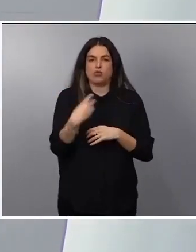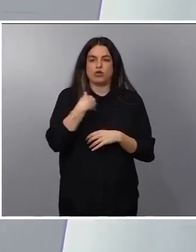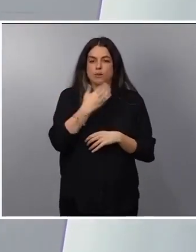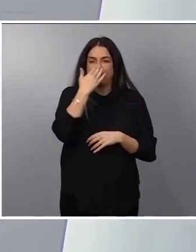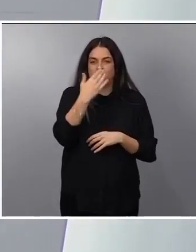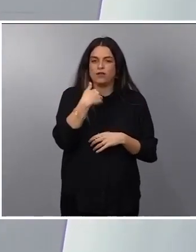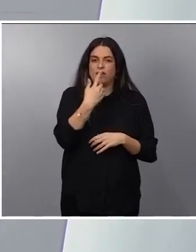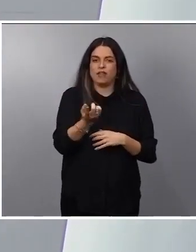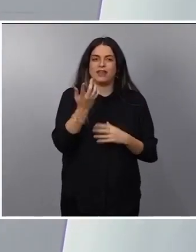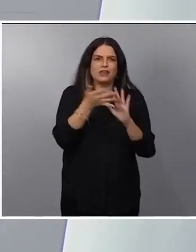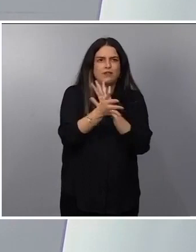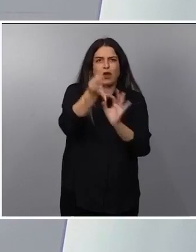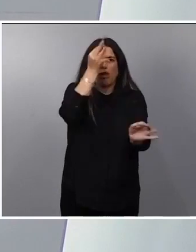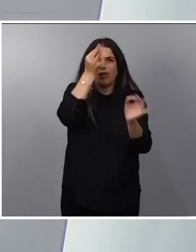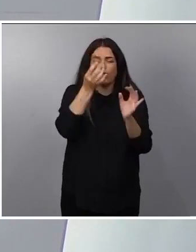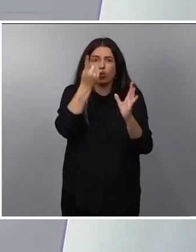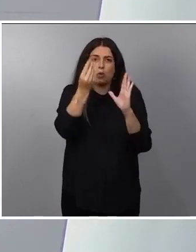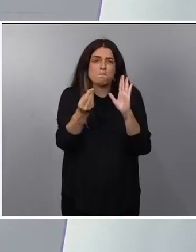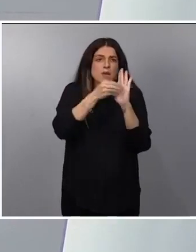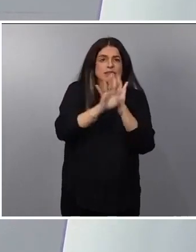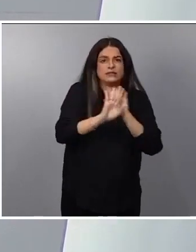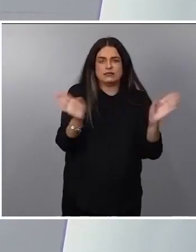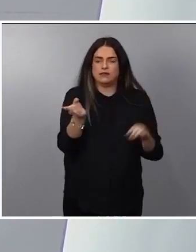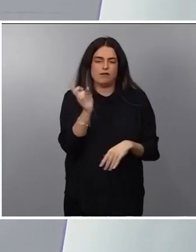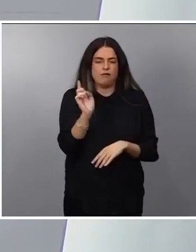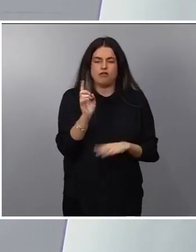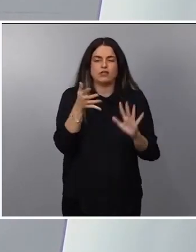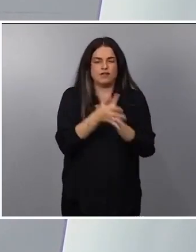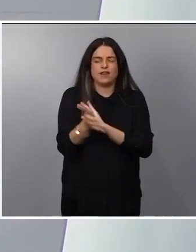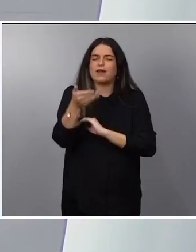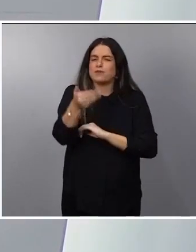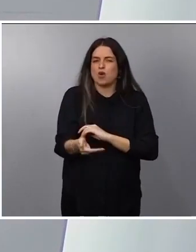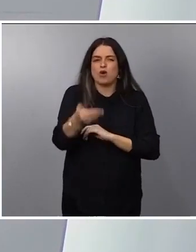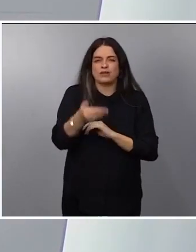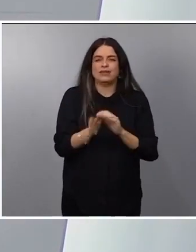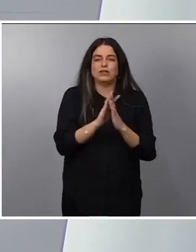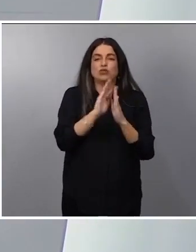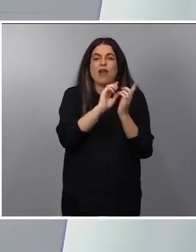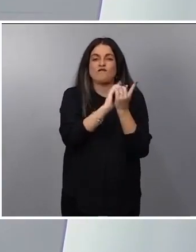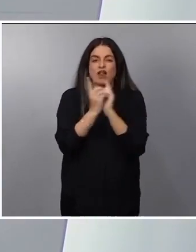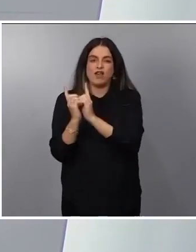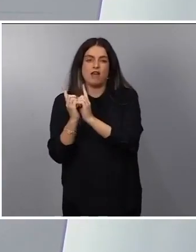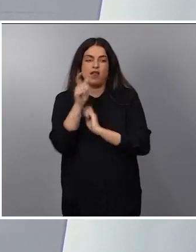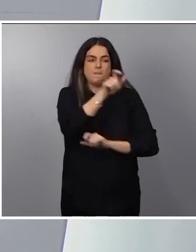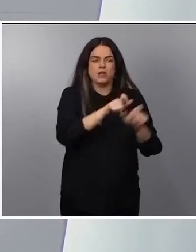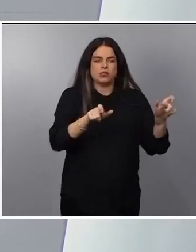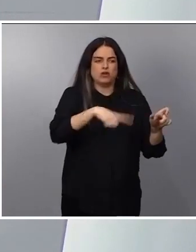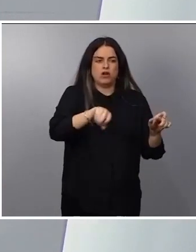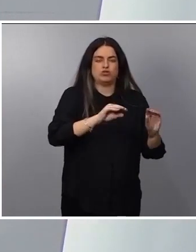pareciera un dato frío, pero no lo es. Es una variable que permite cambiar la vida de la gente, tanto que